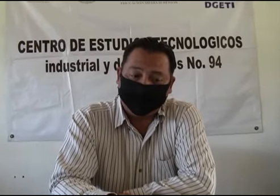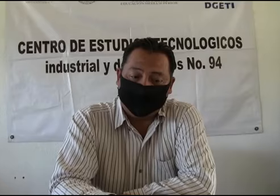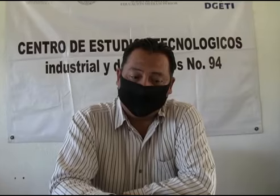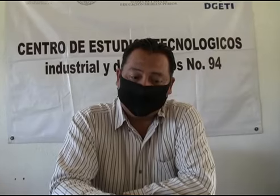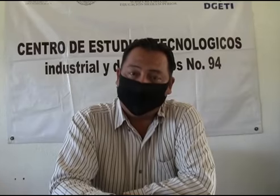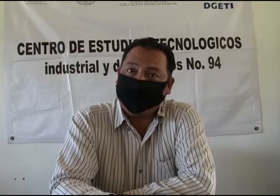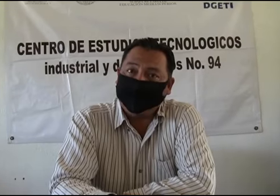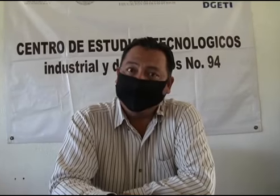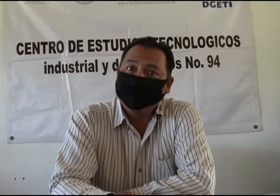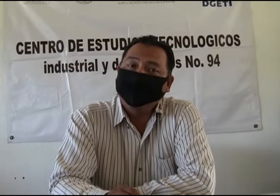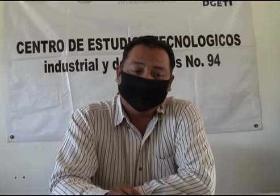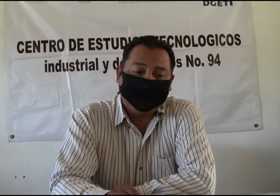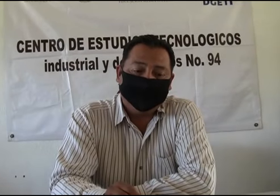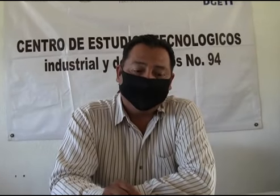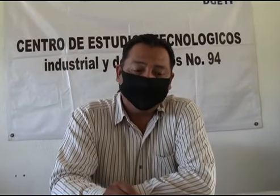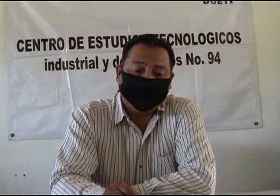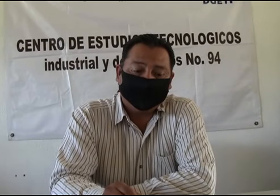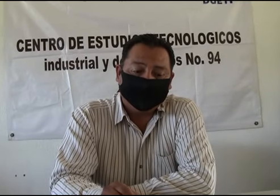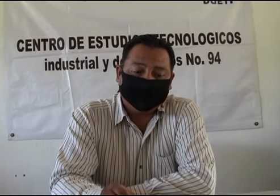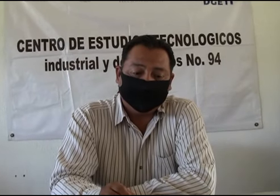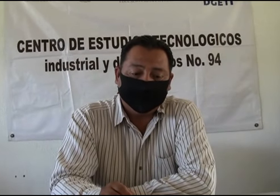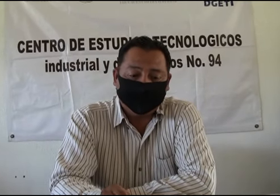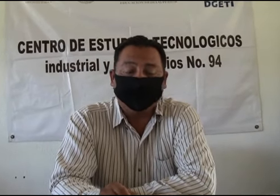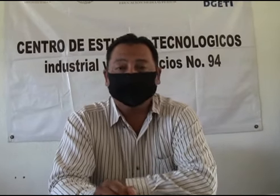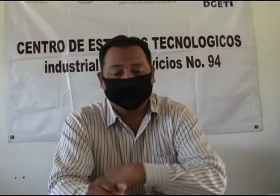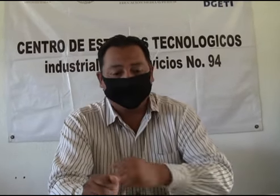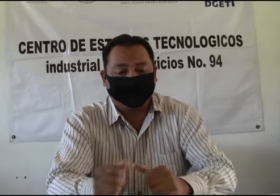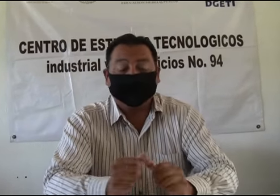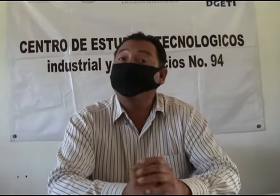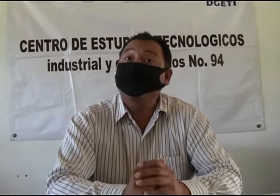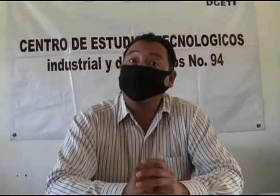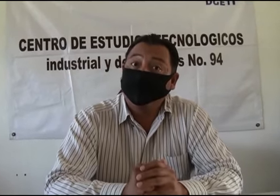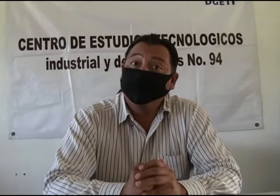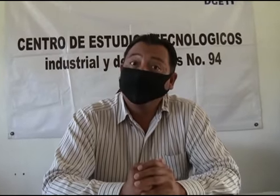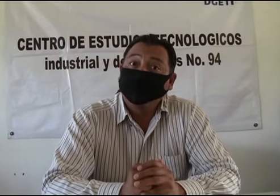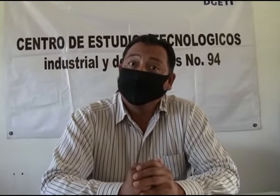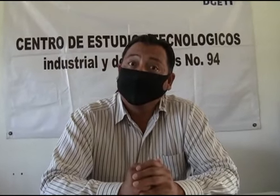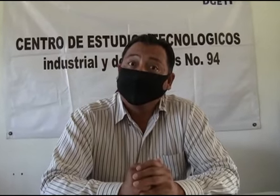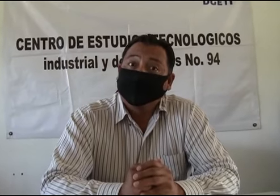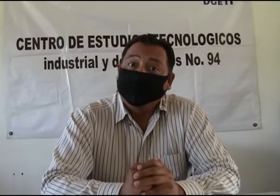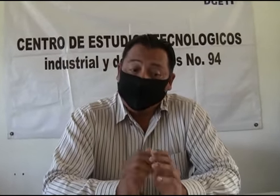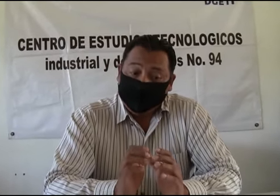comenzando con la letra A el día martes 2 de febrero.